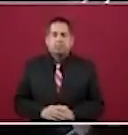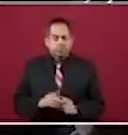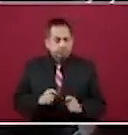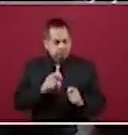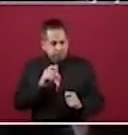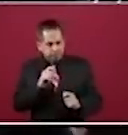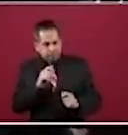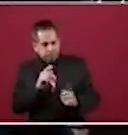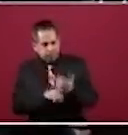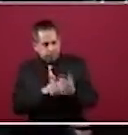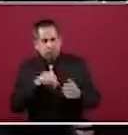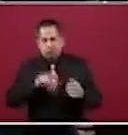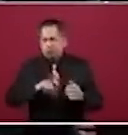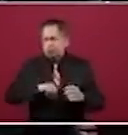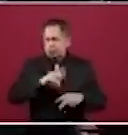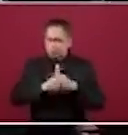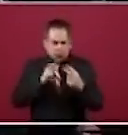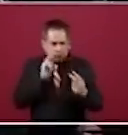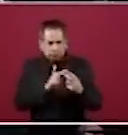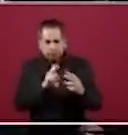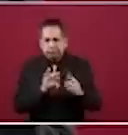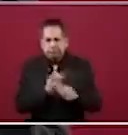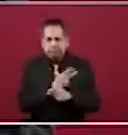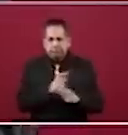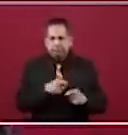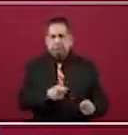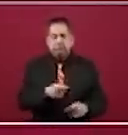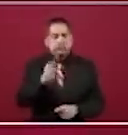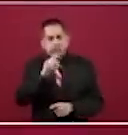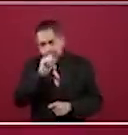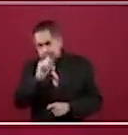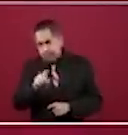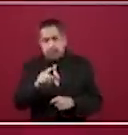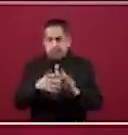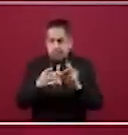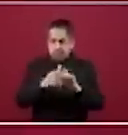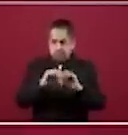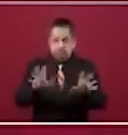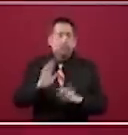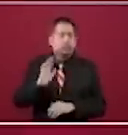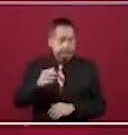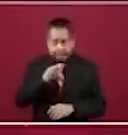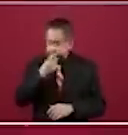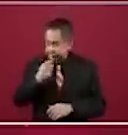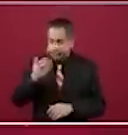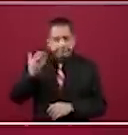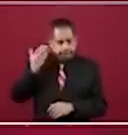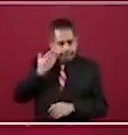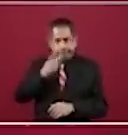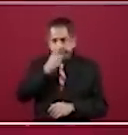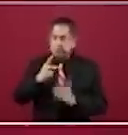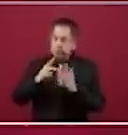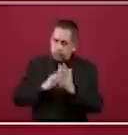vista. Hoy lo voy a ver. Pero también quiero aclarar, ya lo dije y